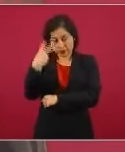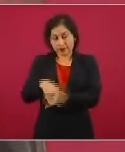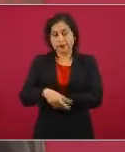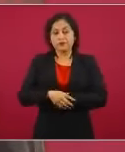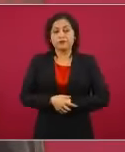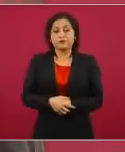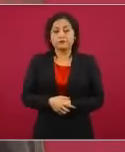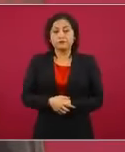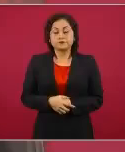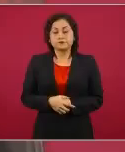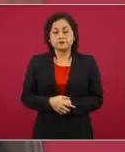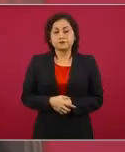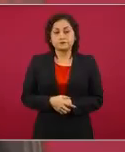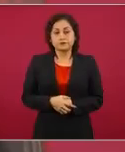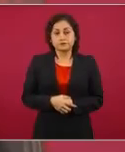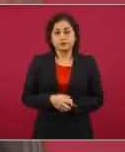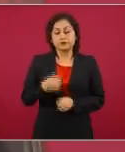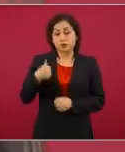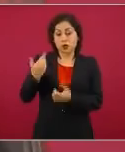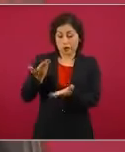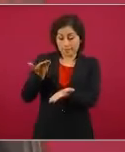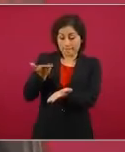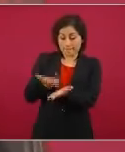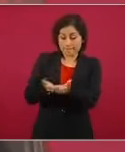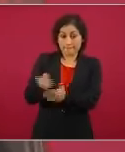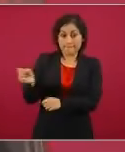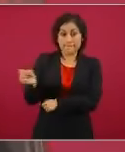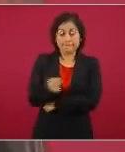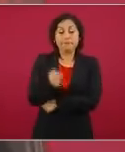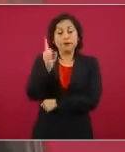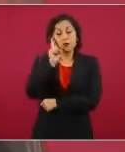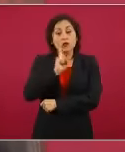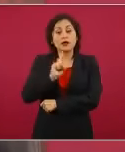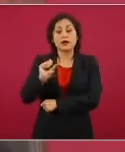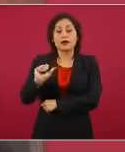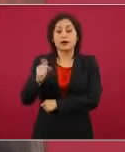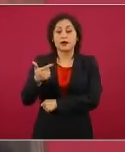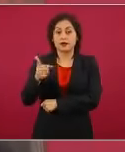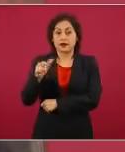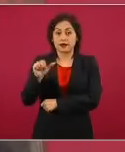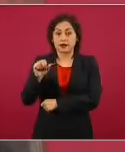banco estoy proponiendo a galia Borja